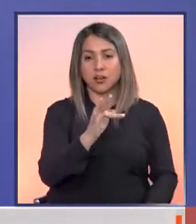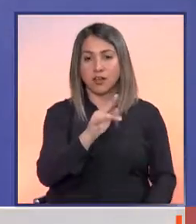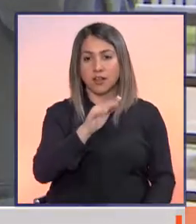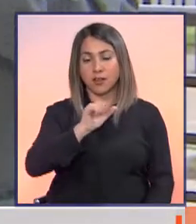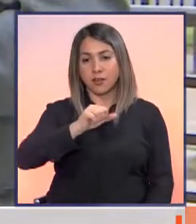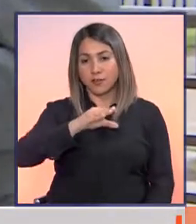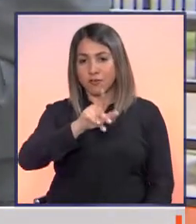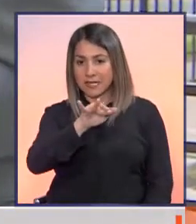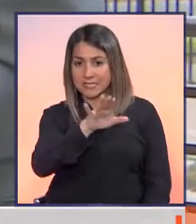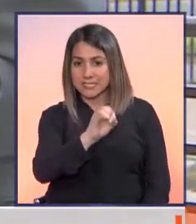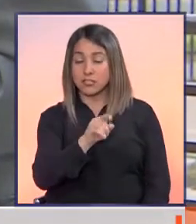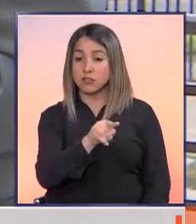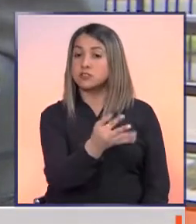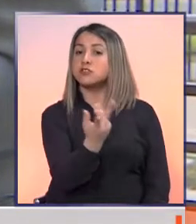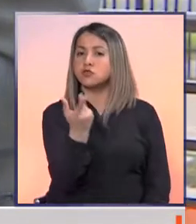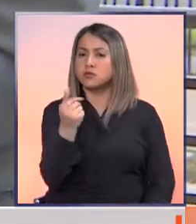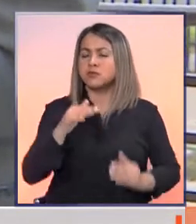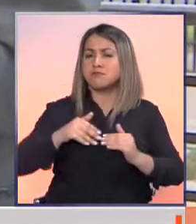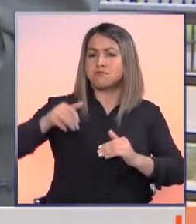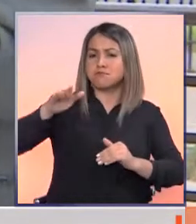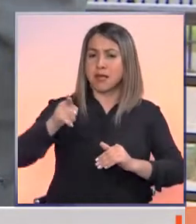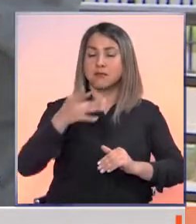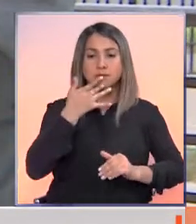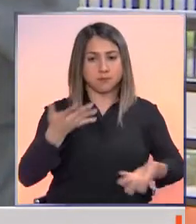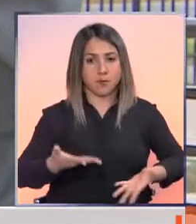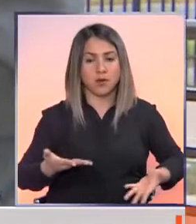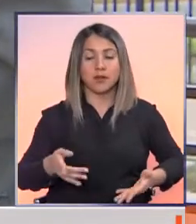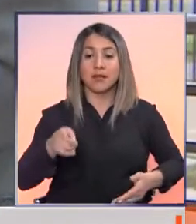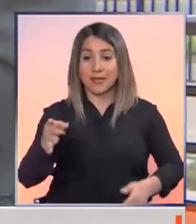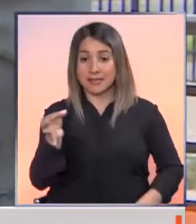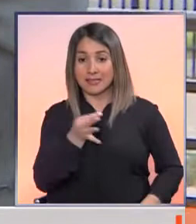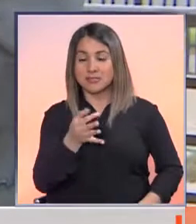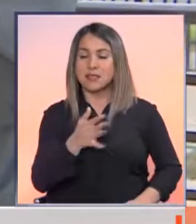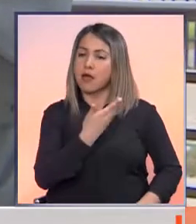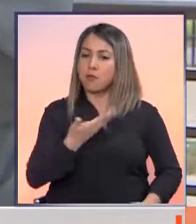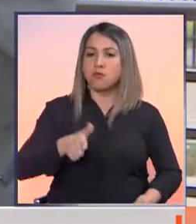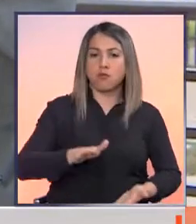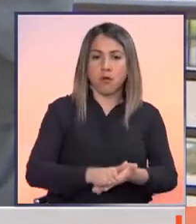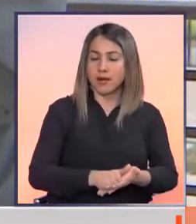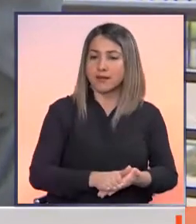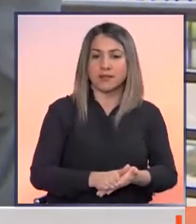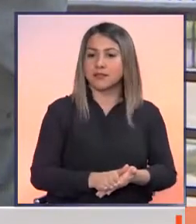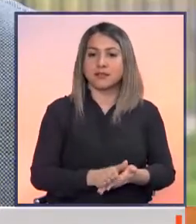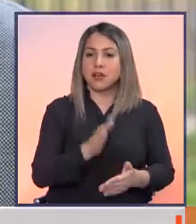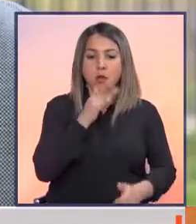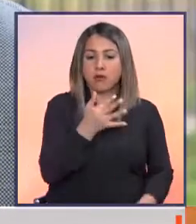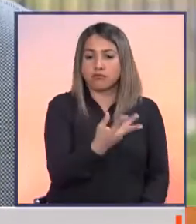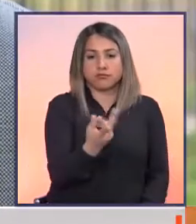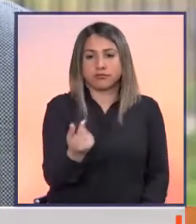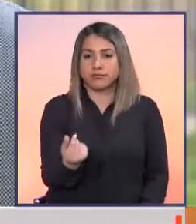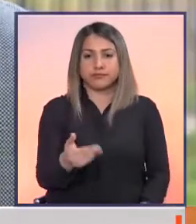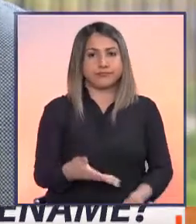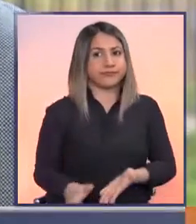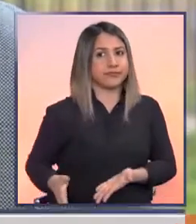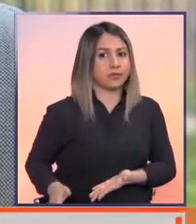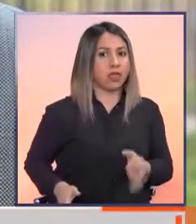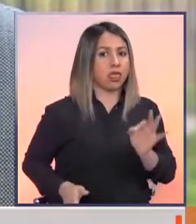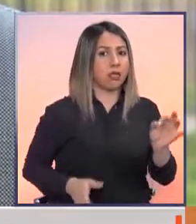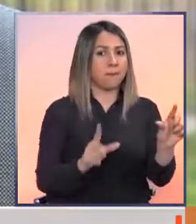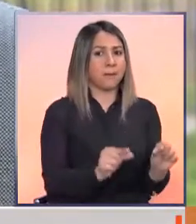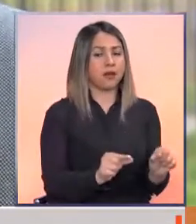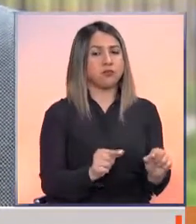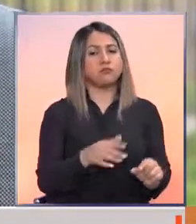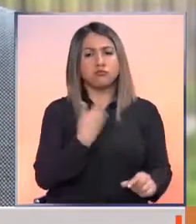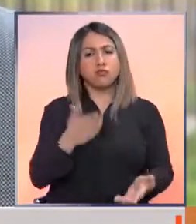estrada esa cifra es aún mayor esto pues según él habría muertes que no habrían sido contabilizadas hay un niño muerto en